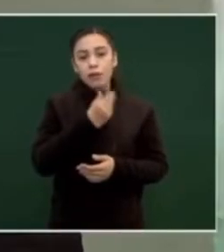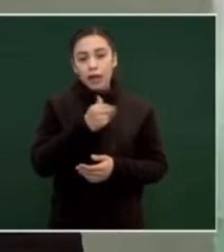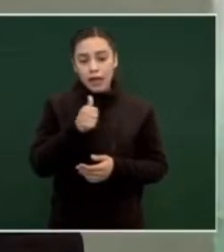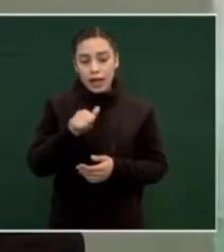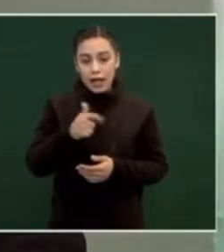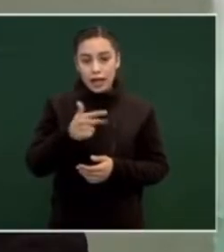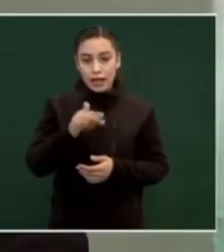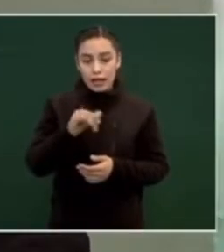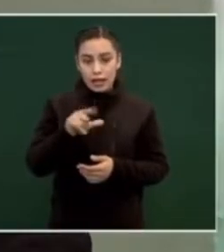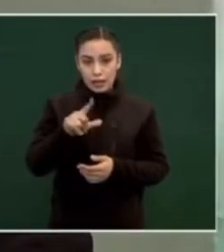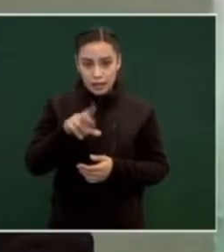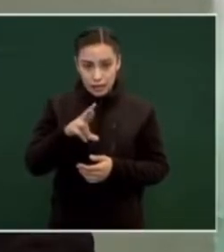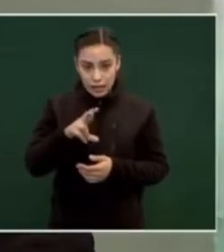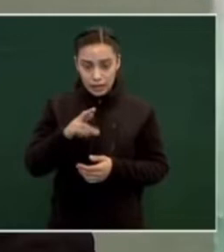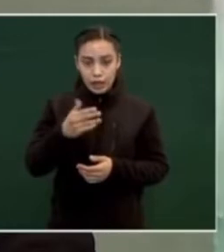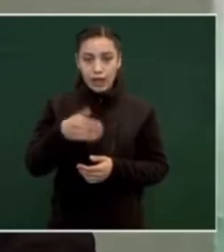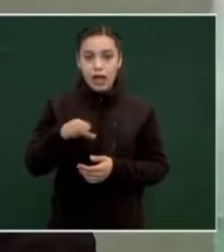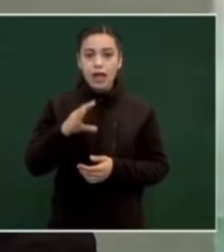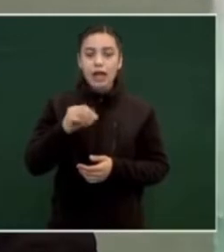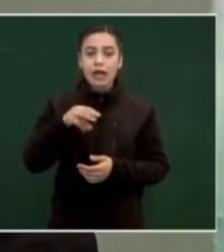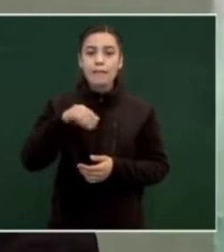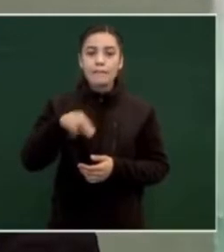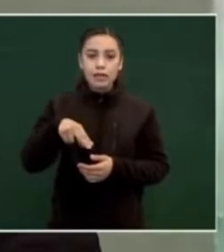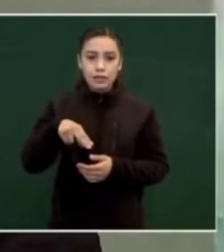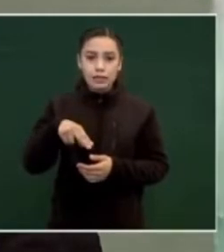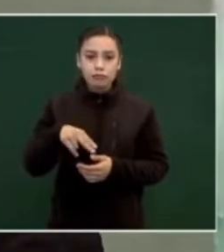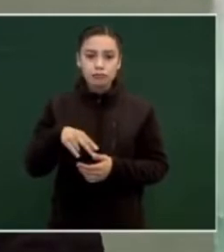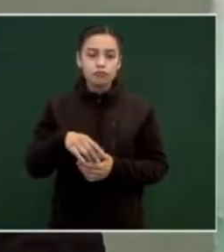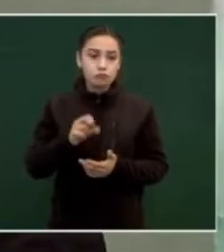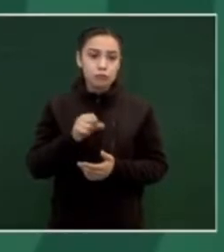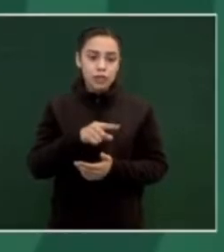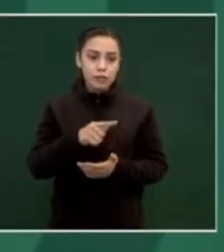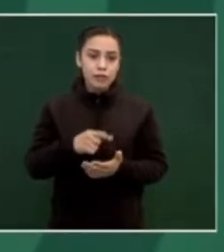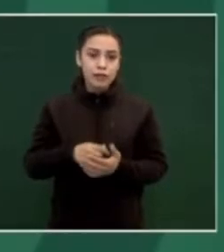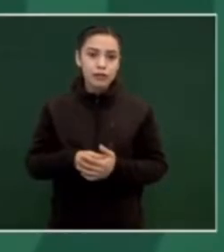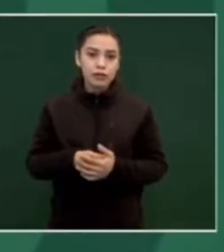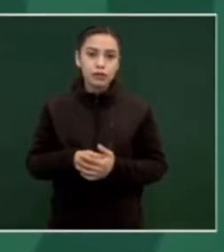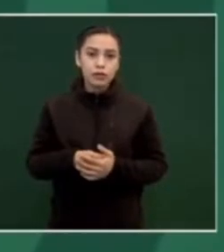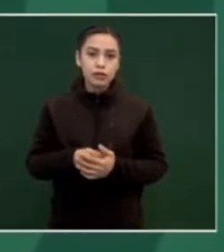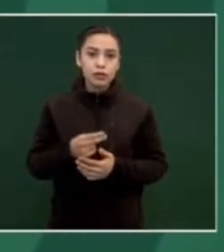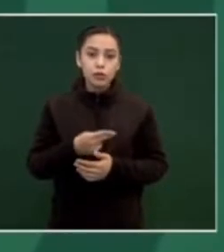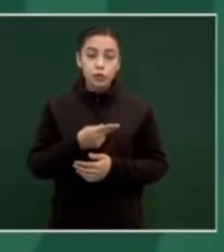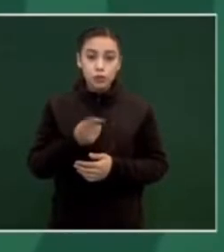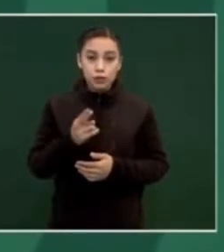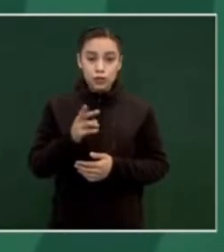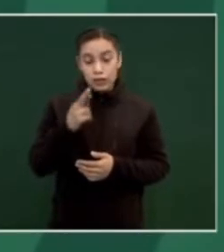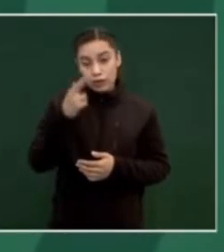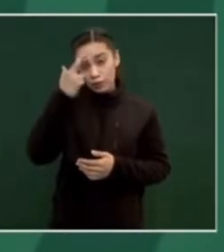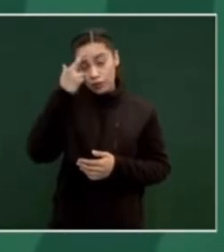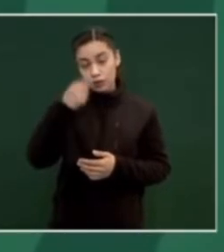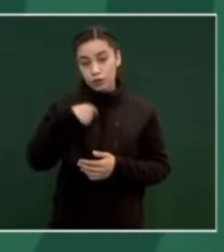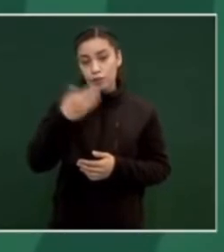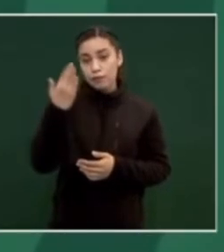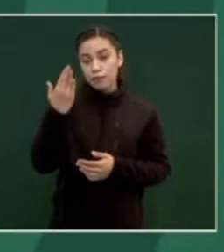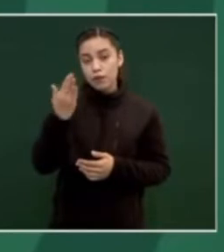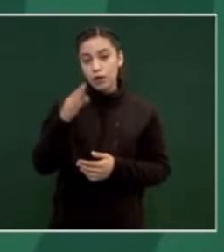recuerda que este le estoy pidiendo a loret de mola